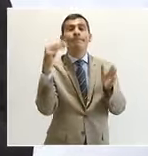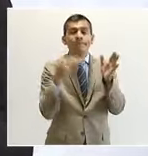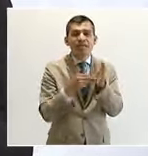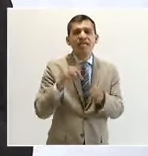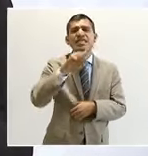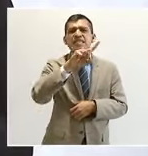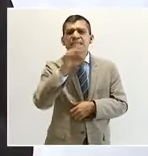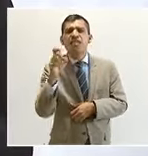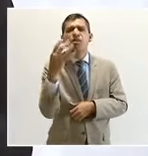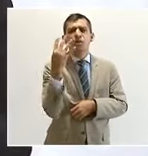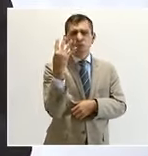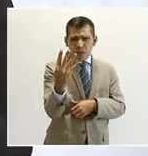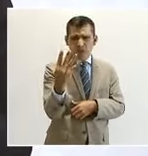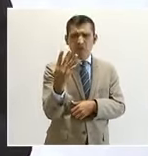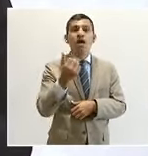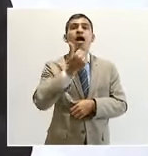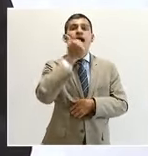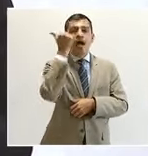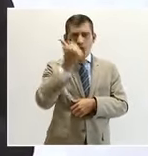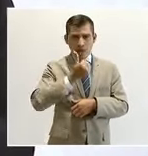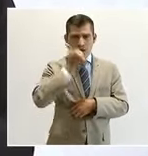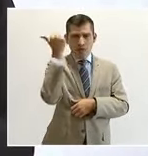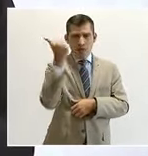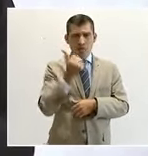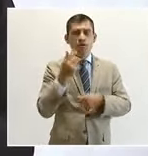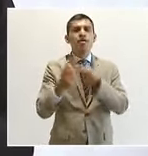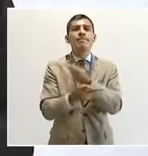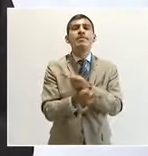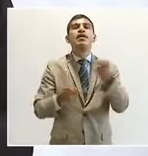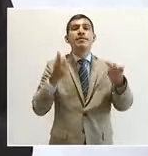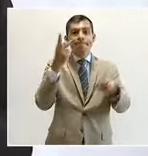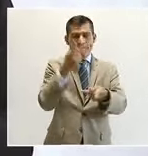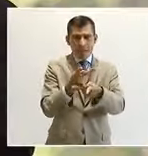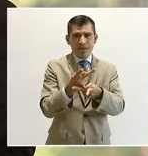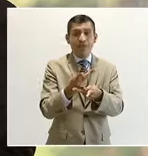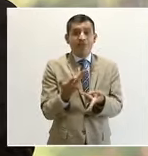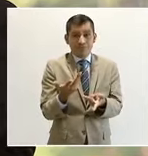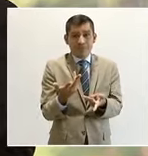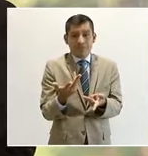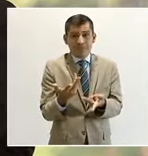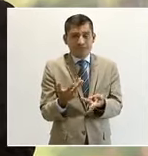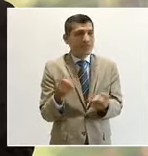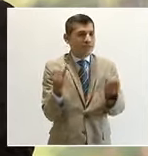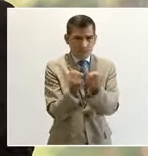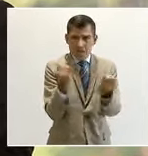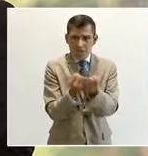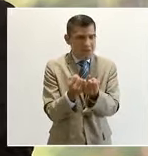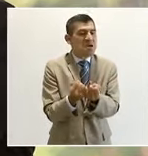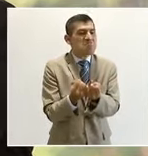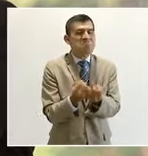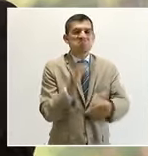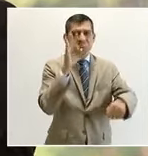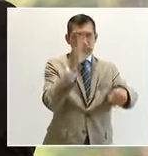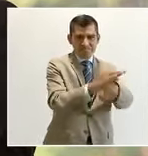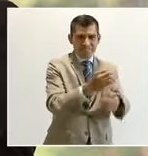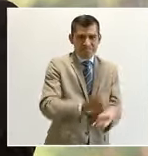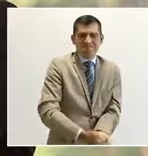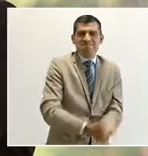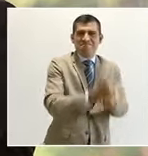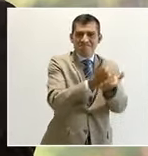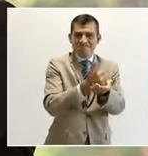1.104 estudiantes de preparatoria de bachiller también están recibiendo su beca